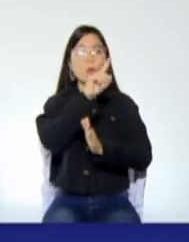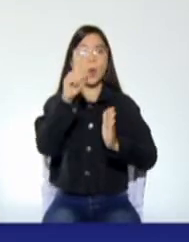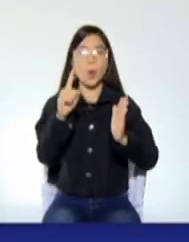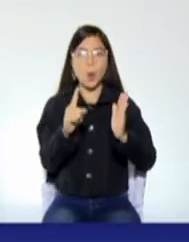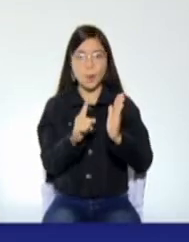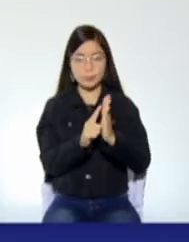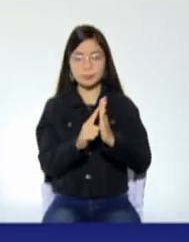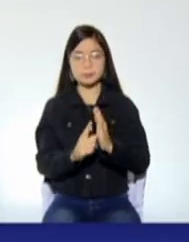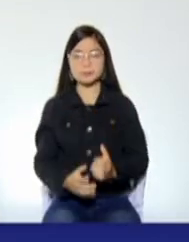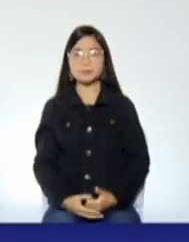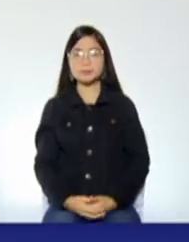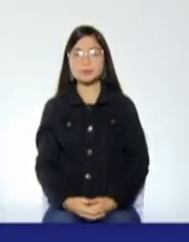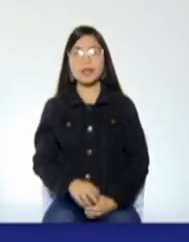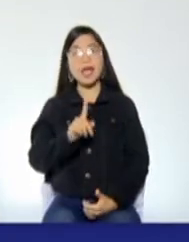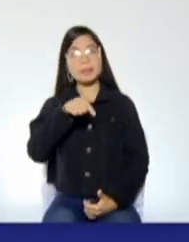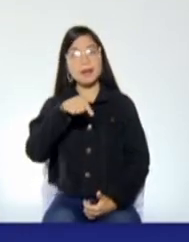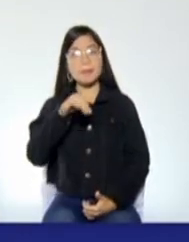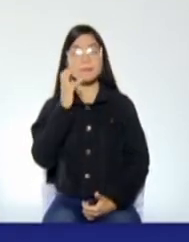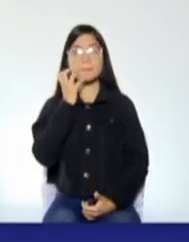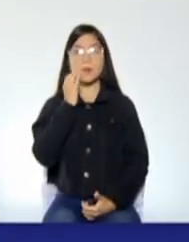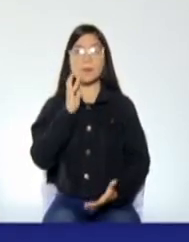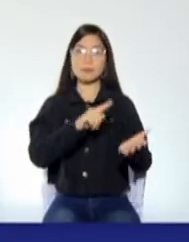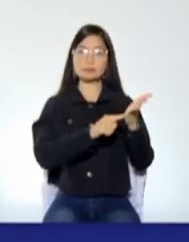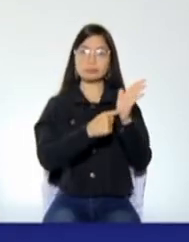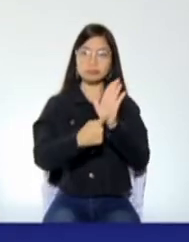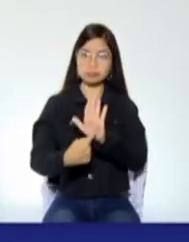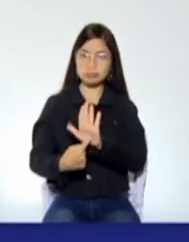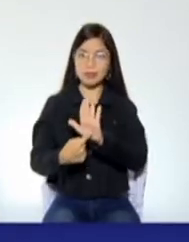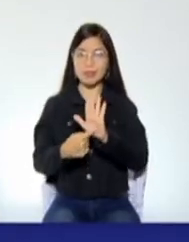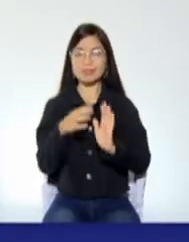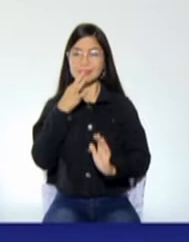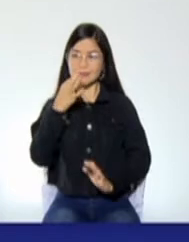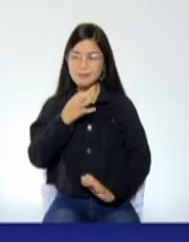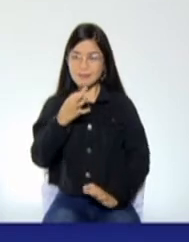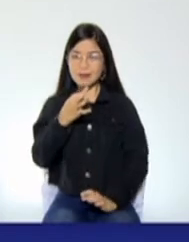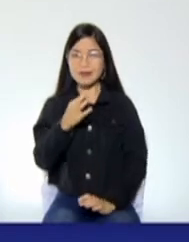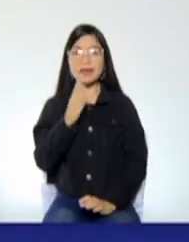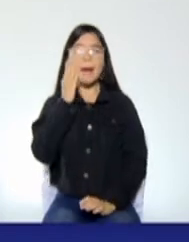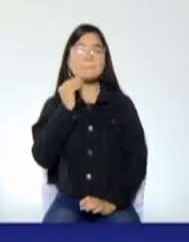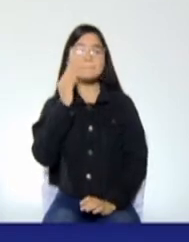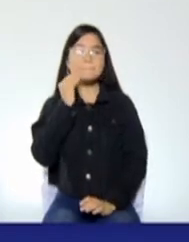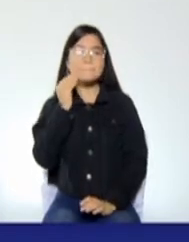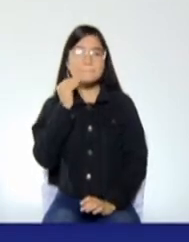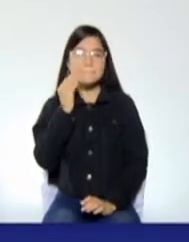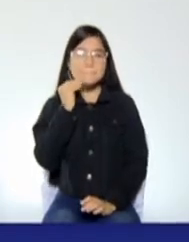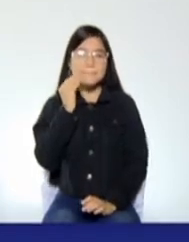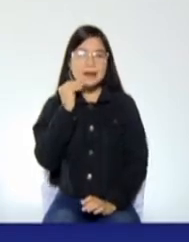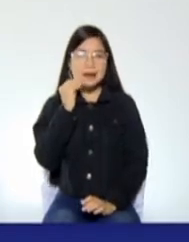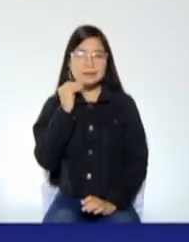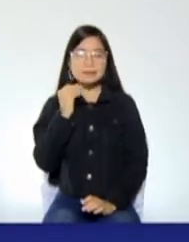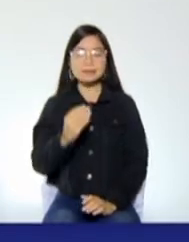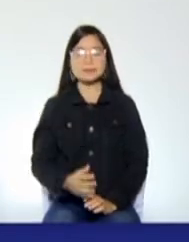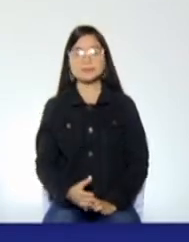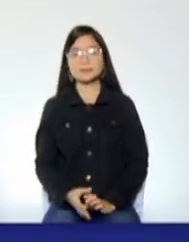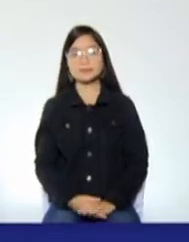ejemplos. Emplear ejemplos tangibles, si se puede vincular los contenidos a la vivencialidad, a lo que ocurre en la